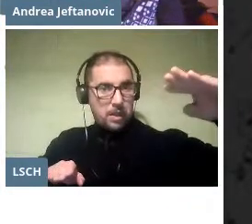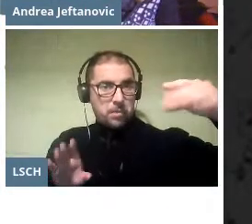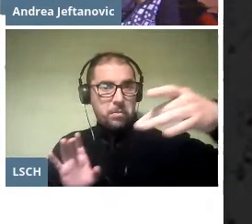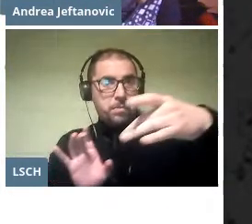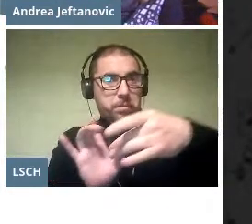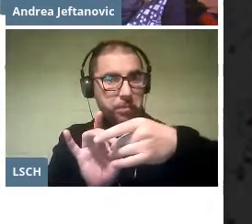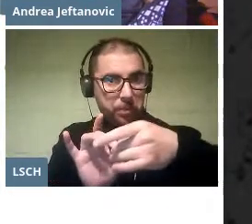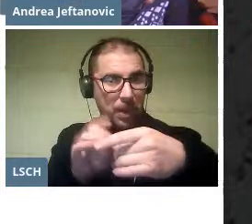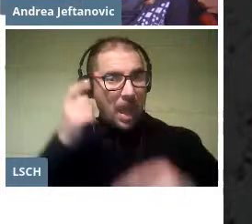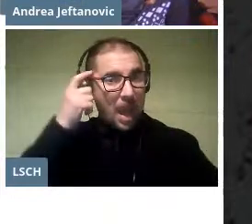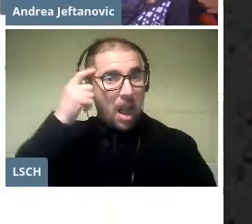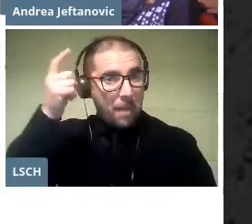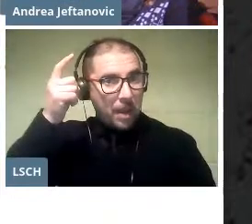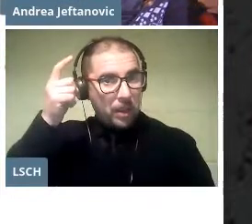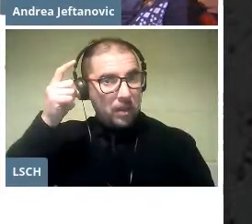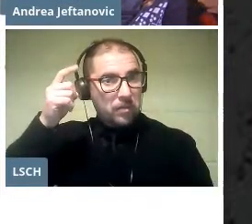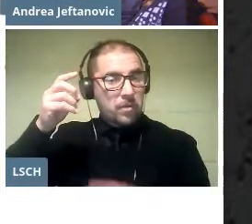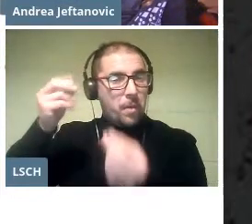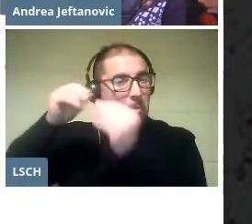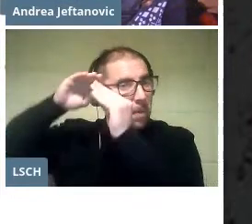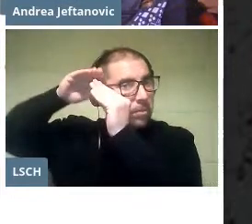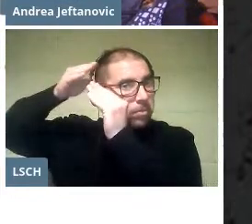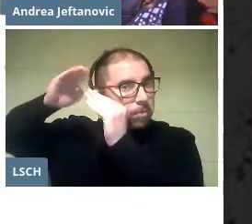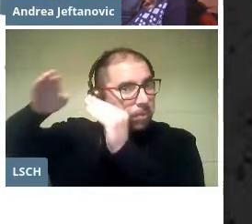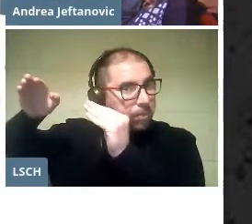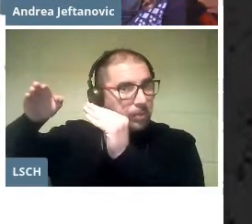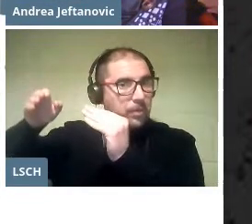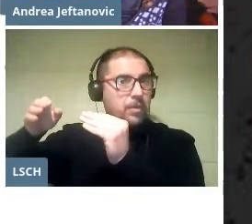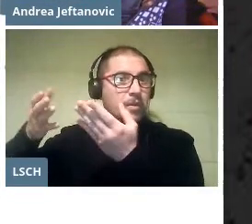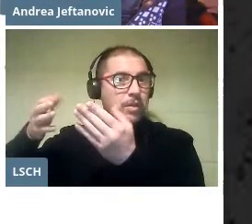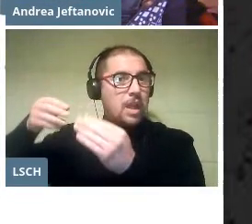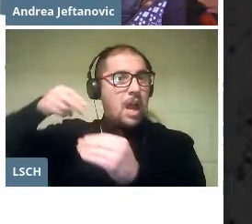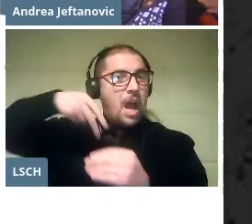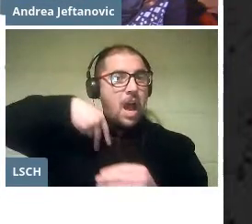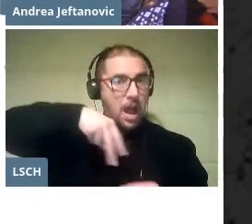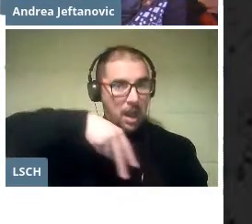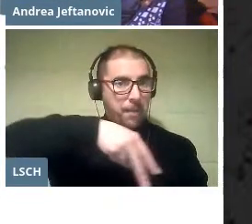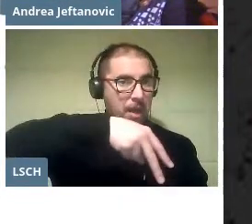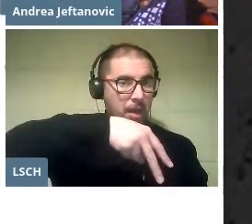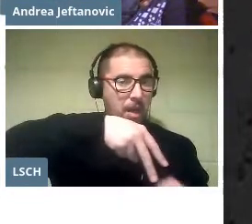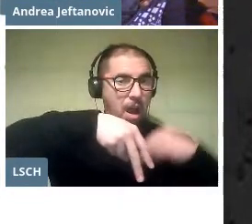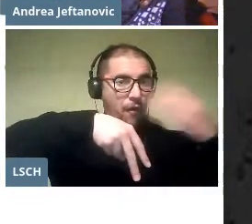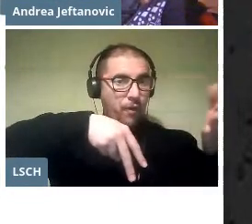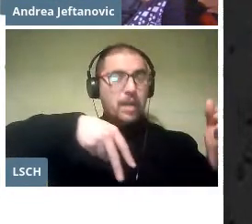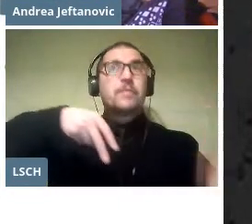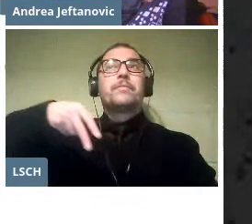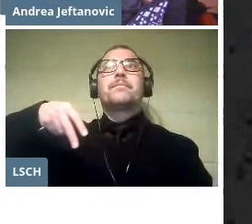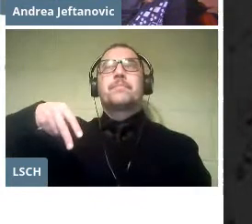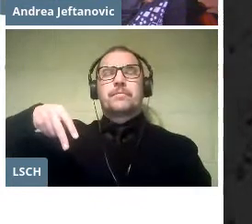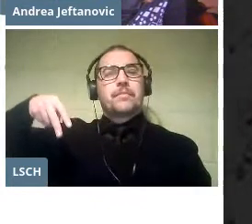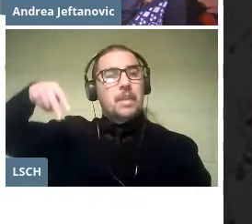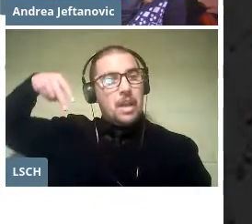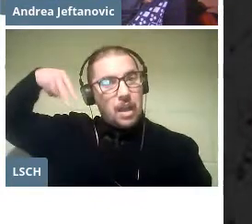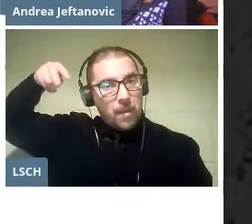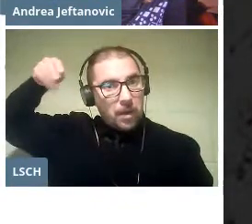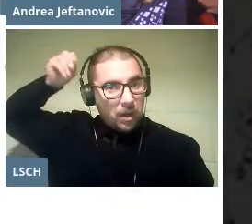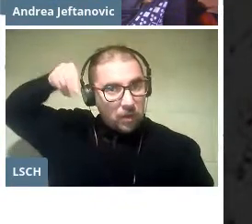es también una especie de paisaje y que caminar es un modo de atravesarlo, de